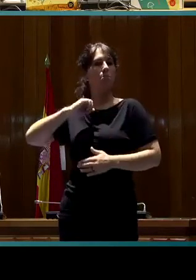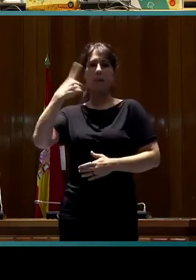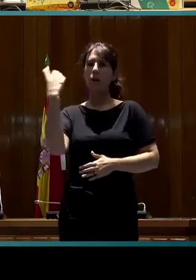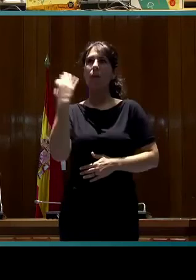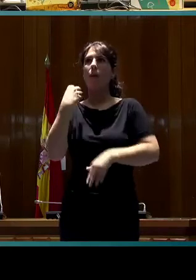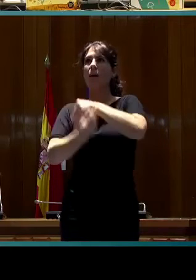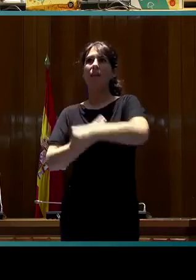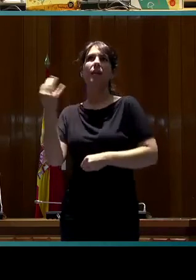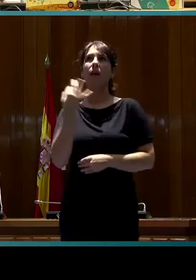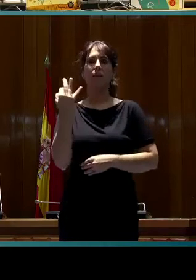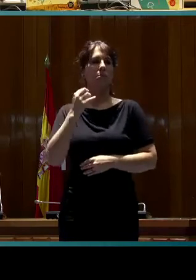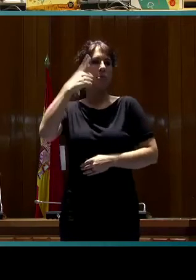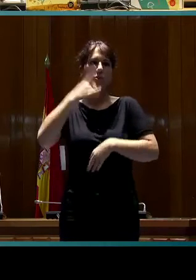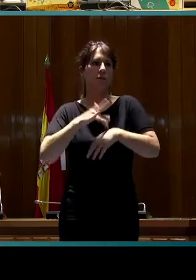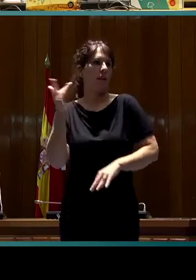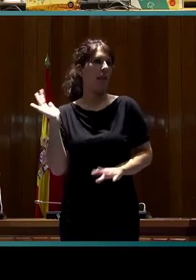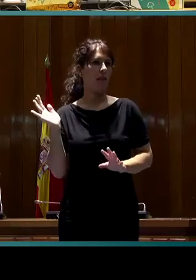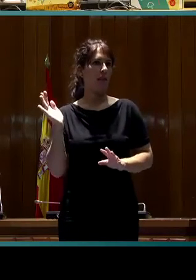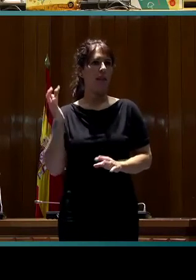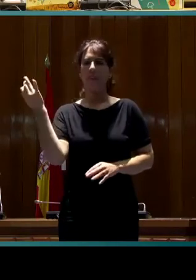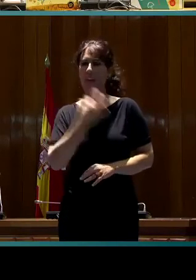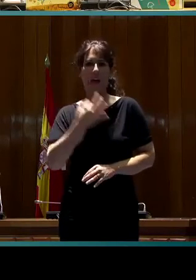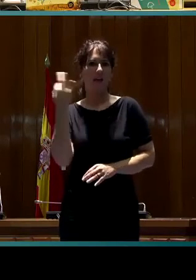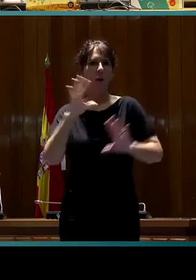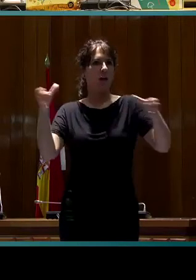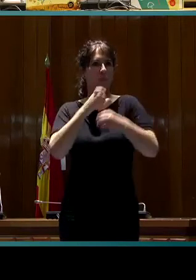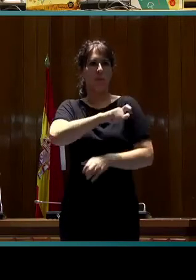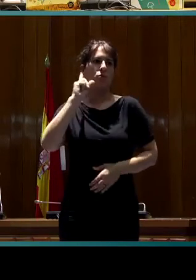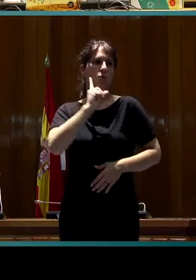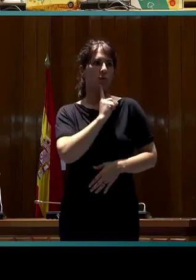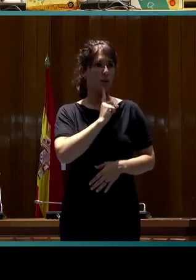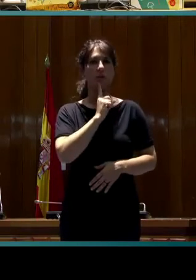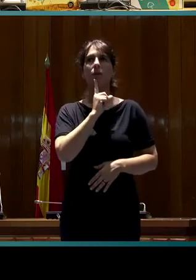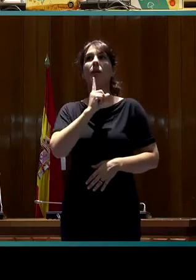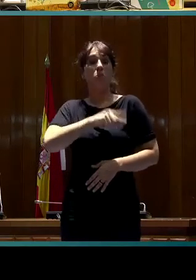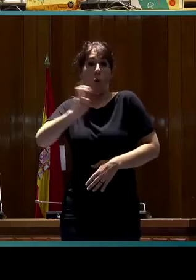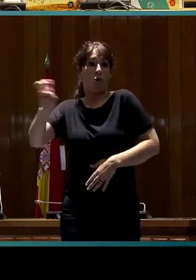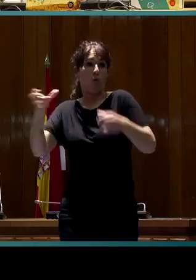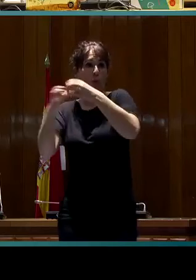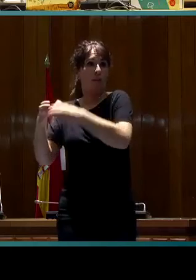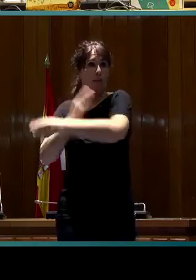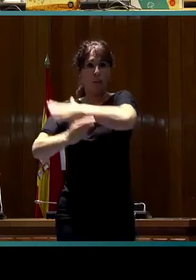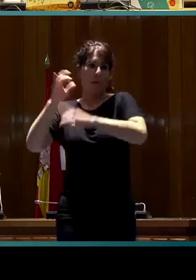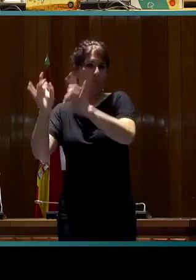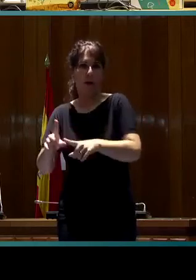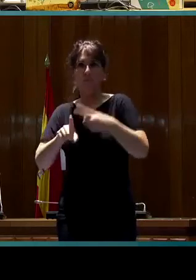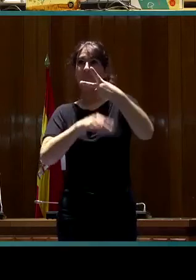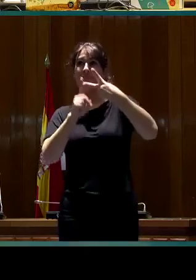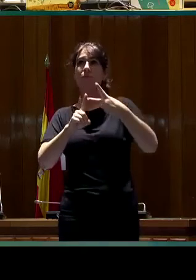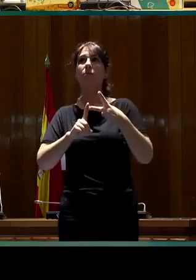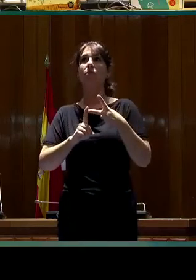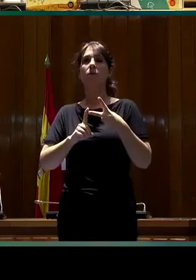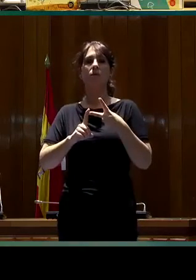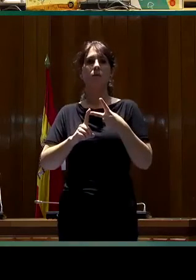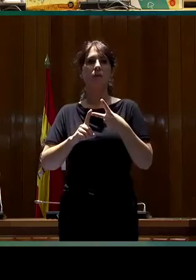o sea, como primero es tener una sensibilidad hacia este colectivo y cualquier otro colectivo con discapacidad. El segundo es tener